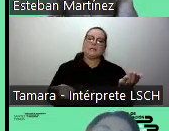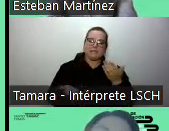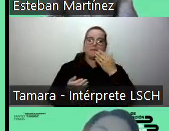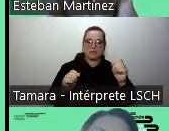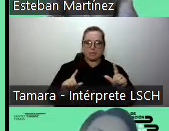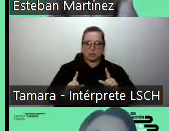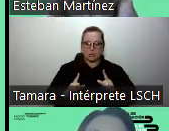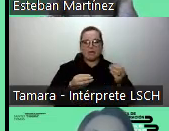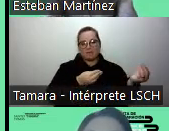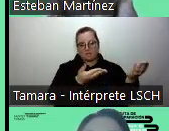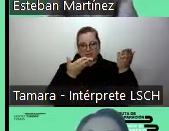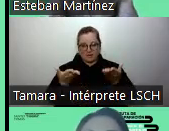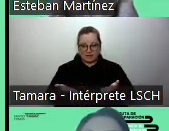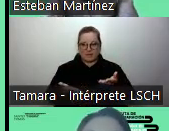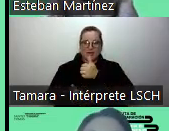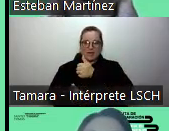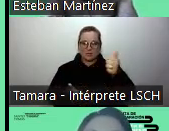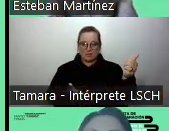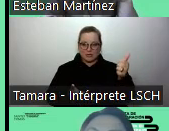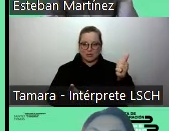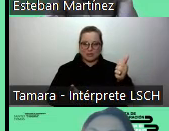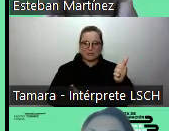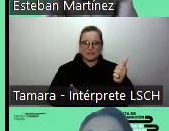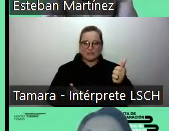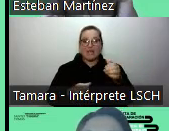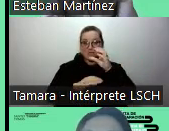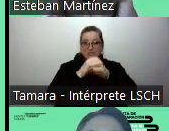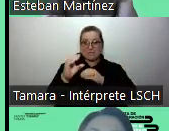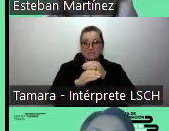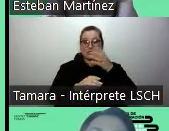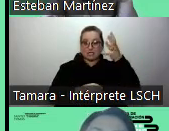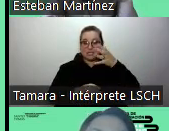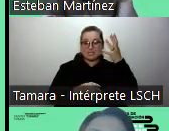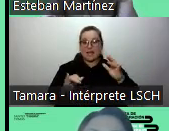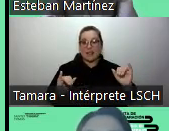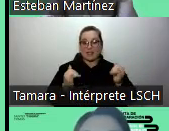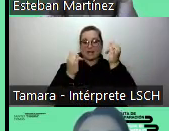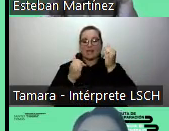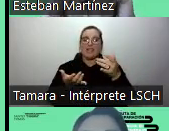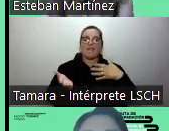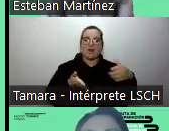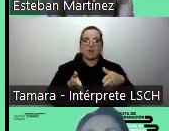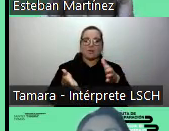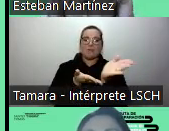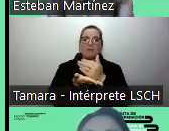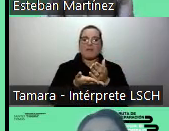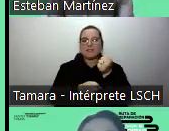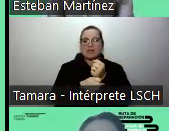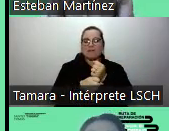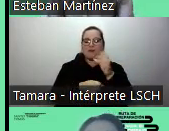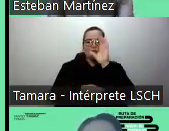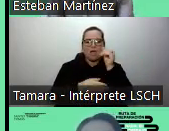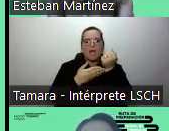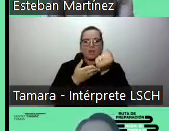doy la más cordial Bienvenida al ciclo de charlas interactivas de la ruta de preparación hacia el trabajo que busca ayudarles a